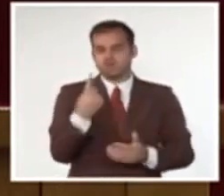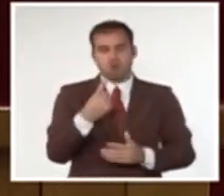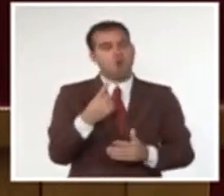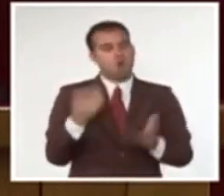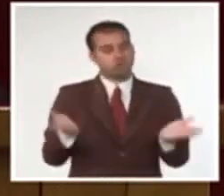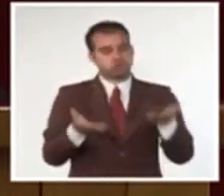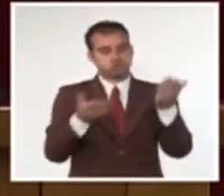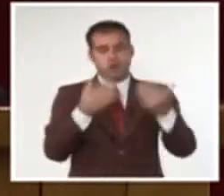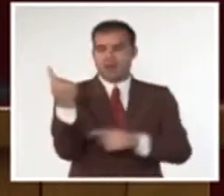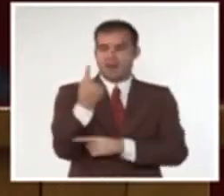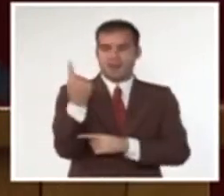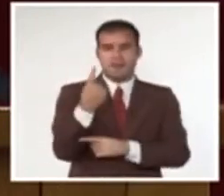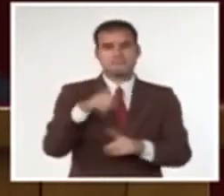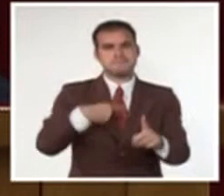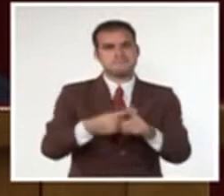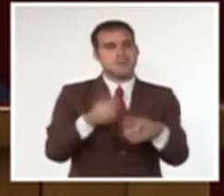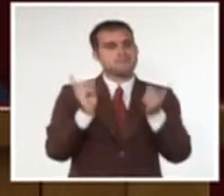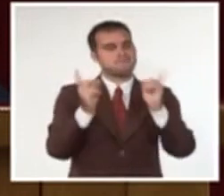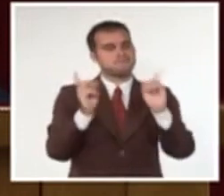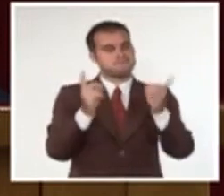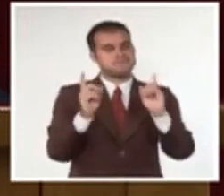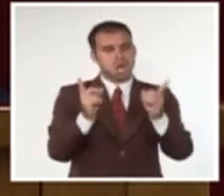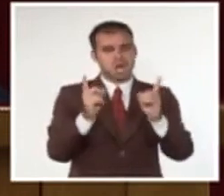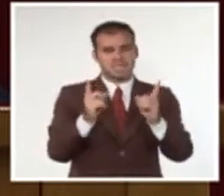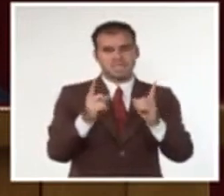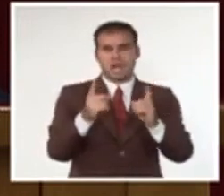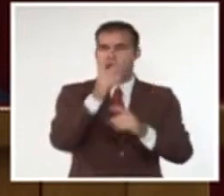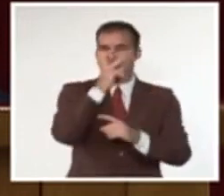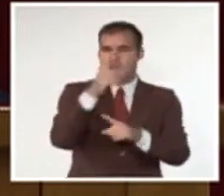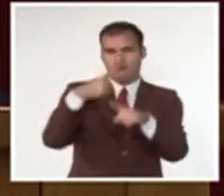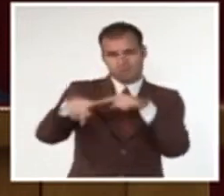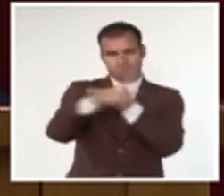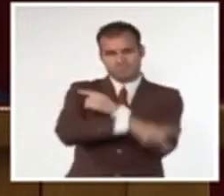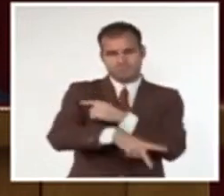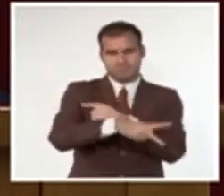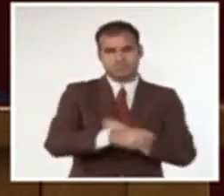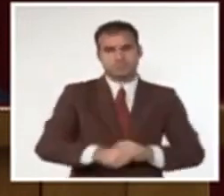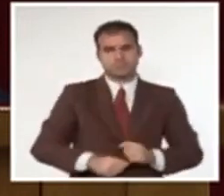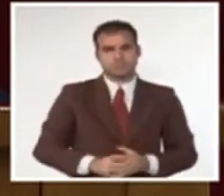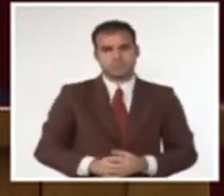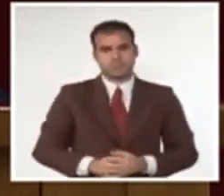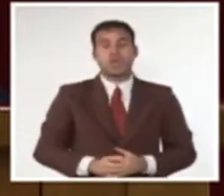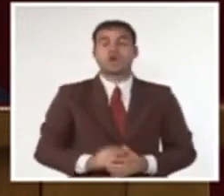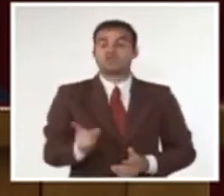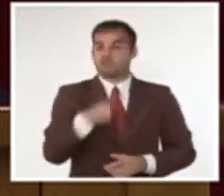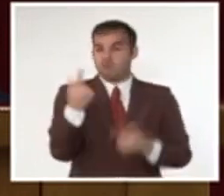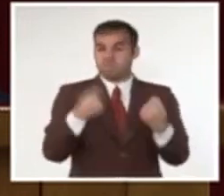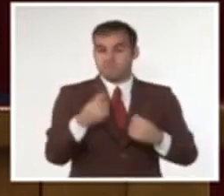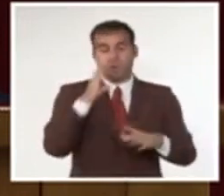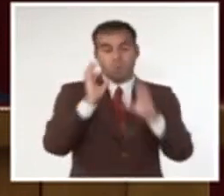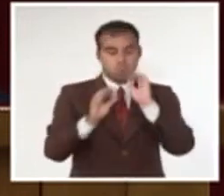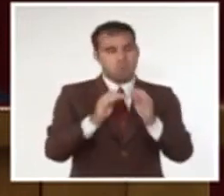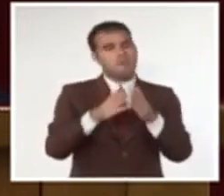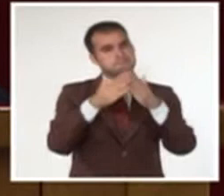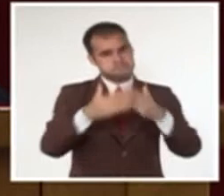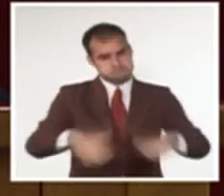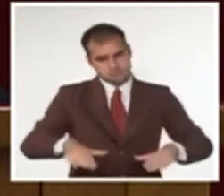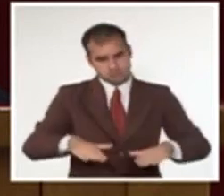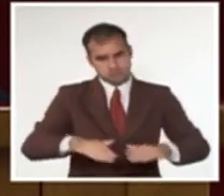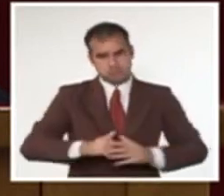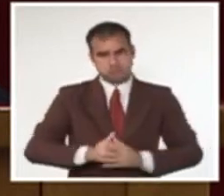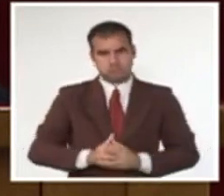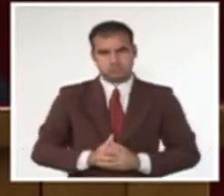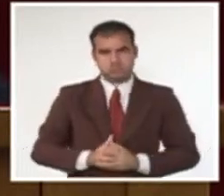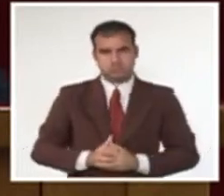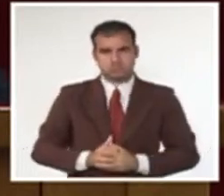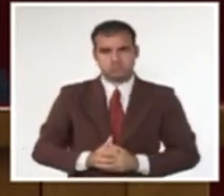nacional y la política exterior, sin abandonar los compromisos con la paz y en contra del armamentismo, los deberes en el